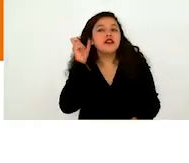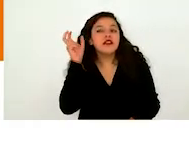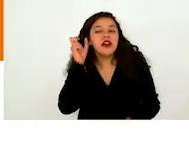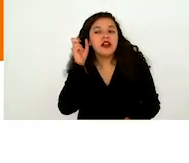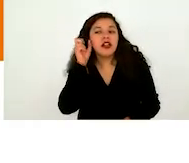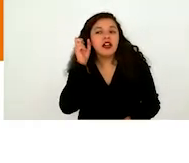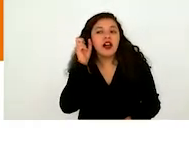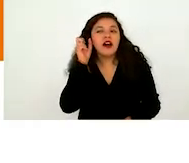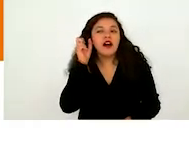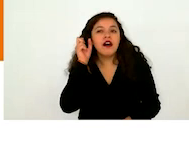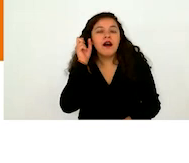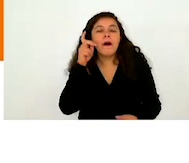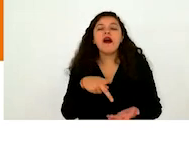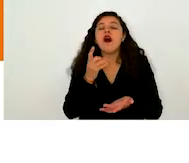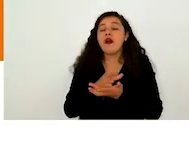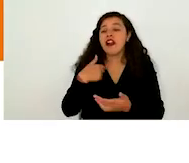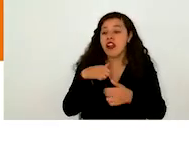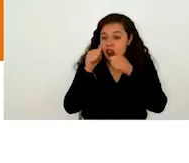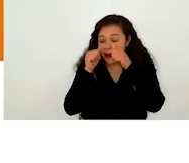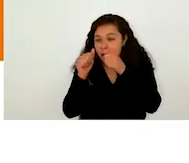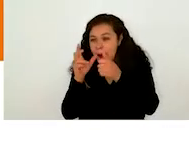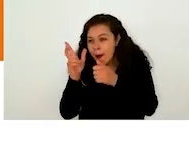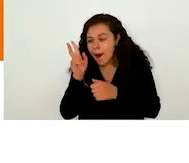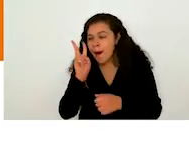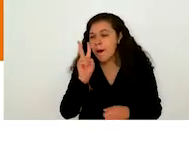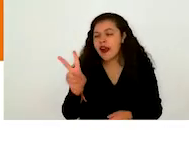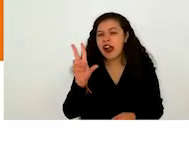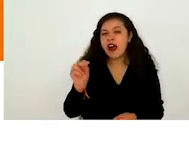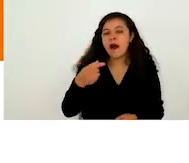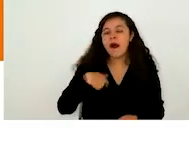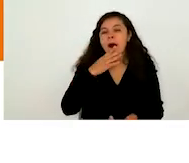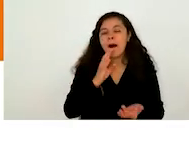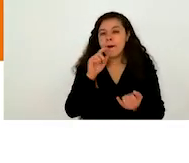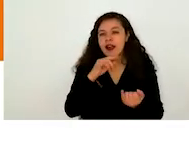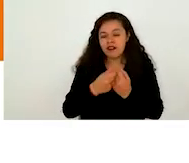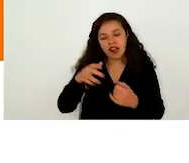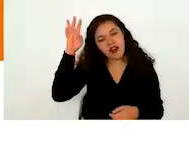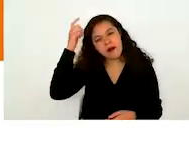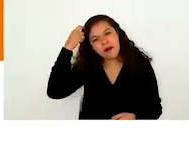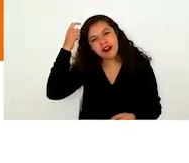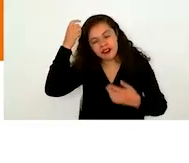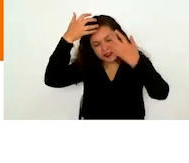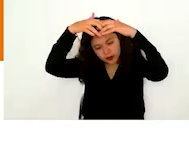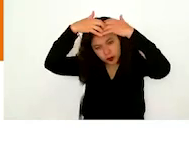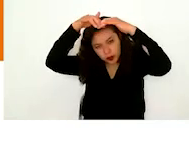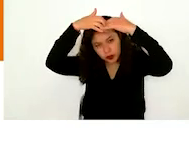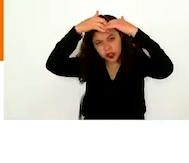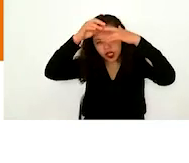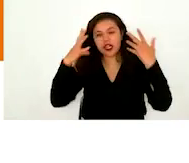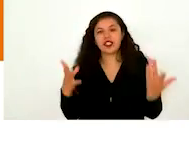no nada más es verlo observarlo porque entonces la mejor mi pensamiento porque esto está que adentro está generando otra